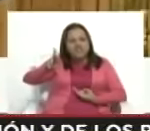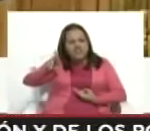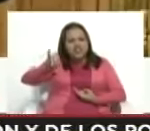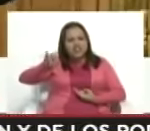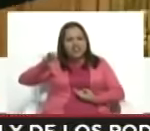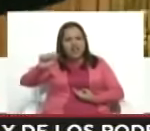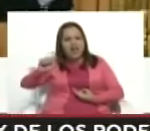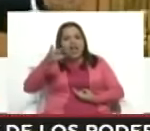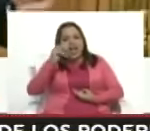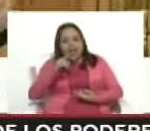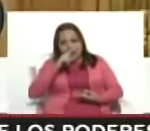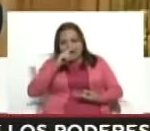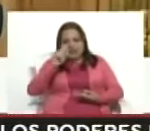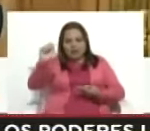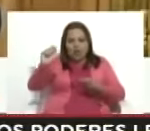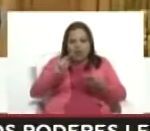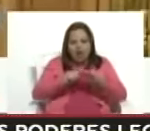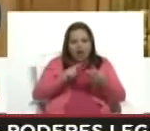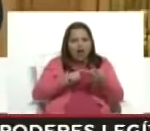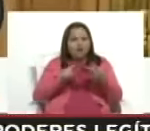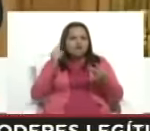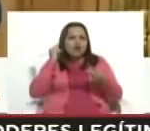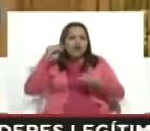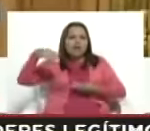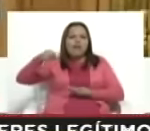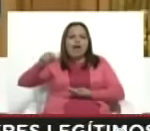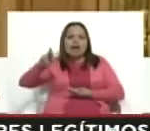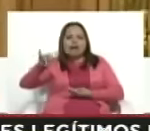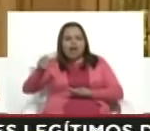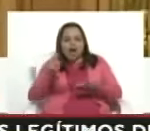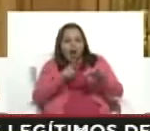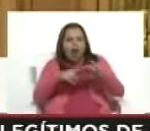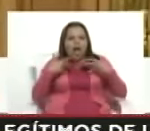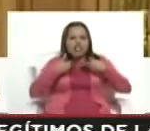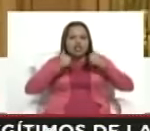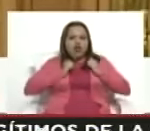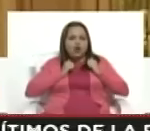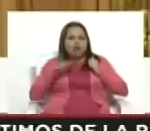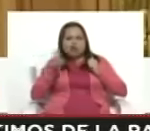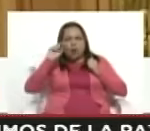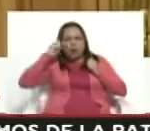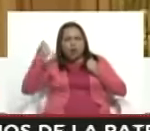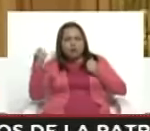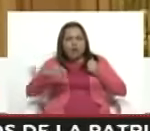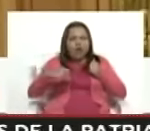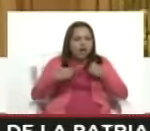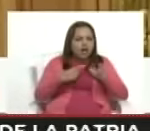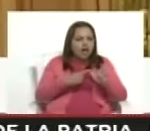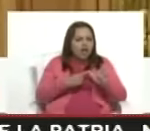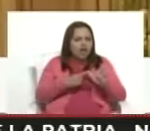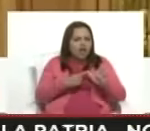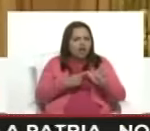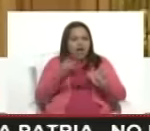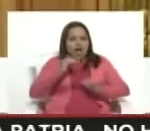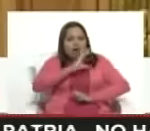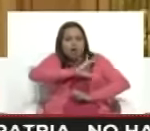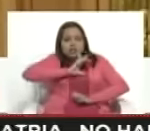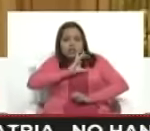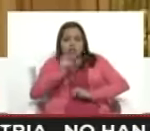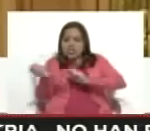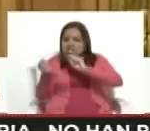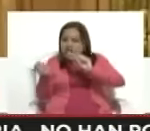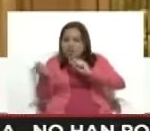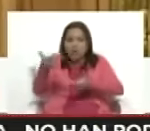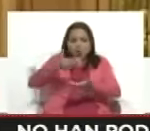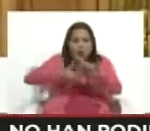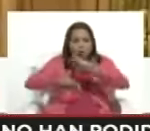Nicolás, y estaba María Cristina, Aristóbulo, no recuerdo quién era el otro, en esa comisión de diálogo.